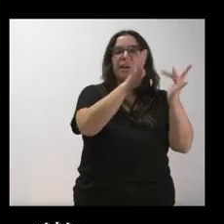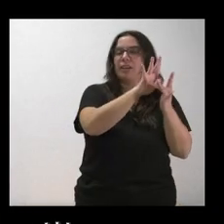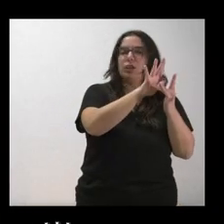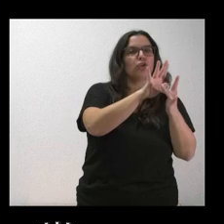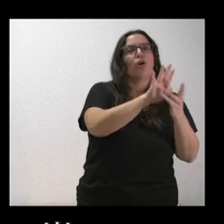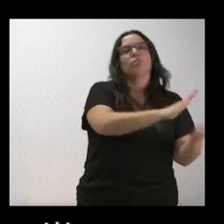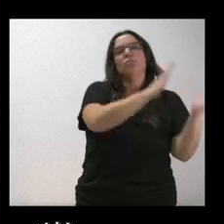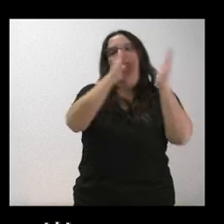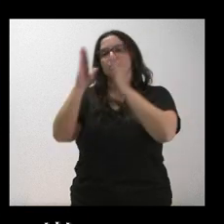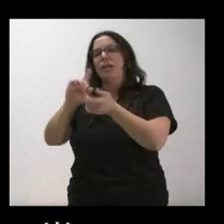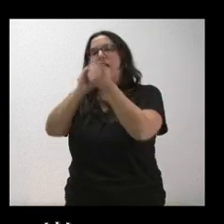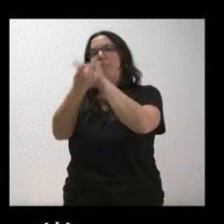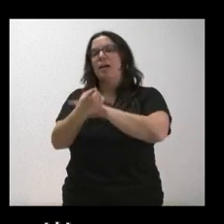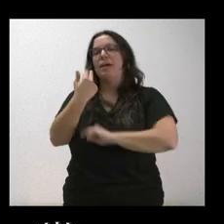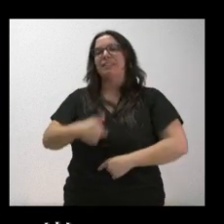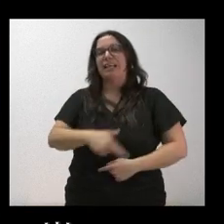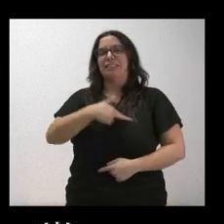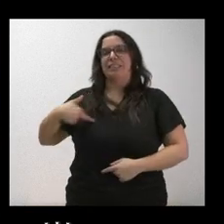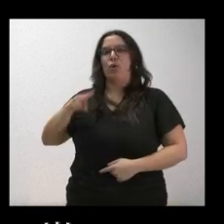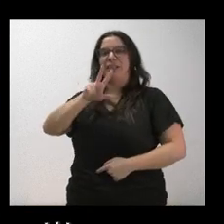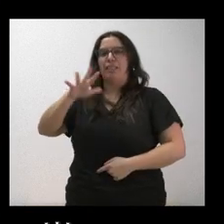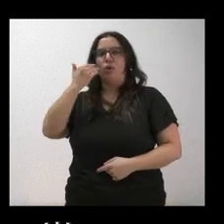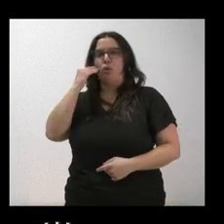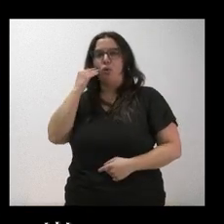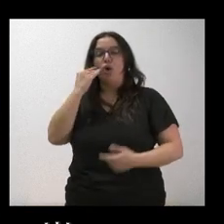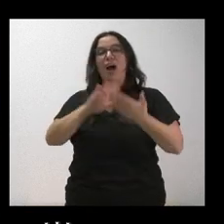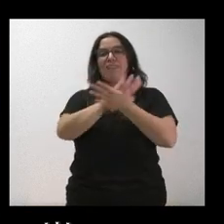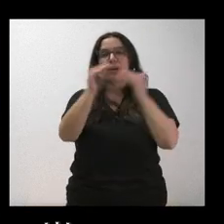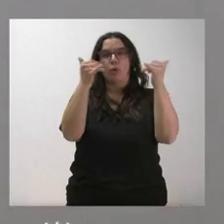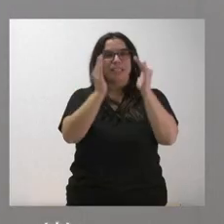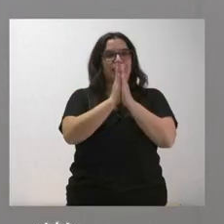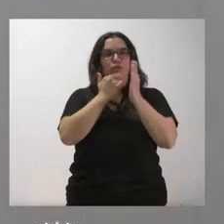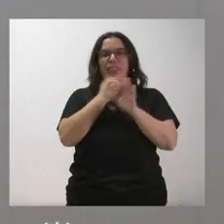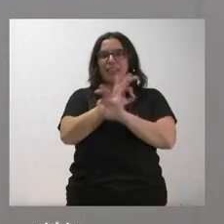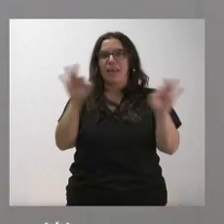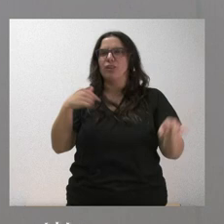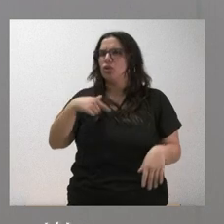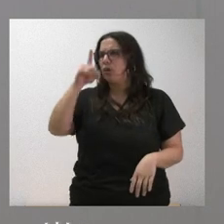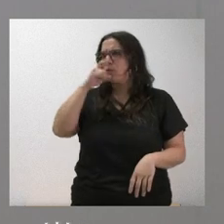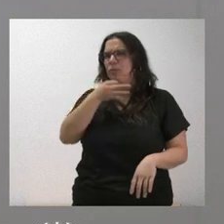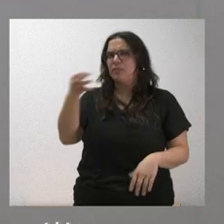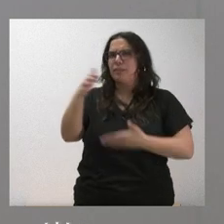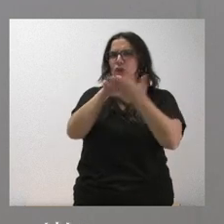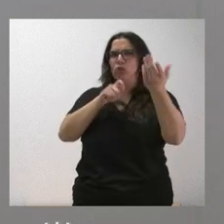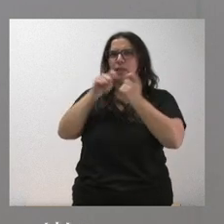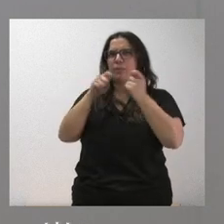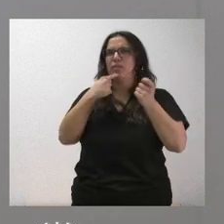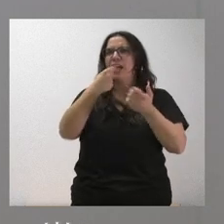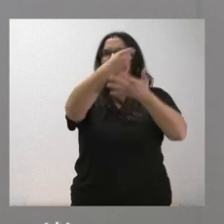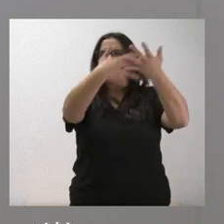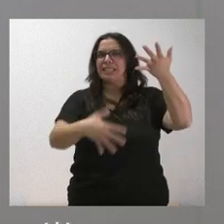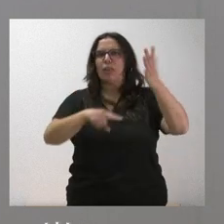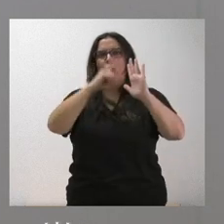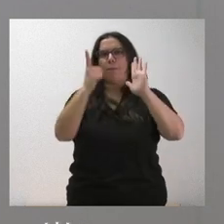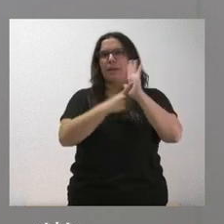de por el de Santiago apóstol en ningún momento se habló de jueves Santo recuerdo perfectamente la nota de prensa y figuraba el listado completo